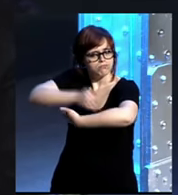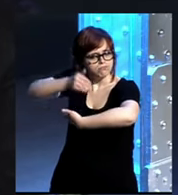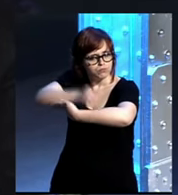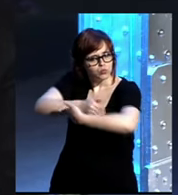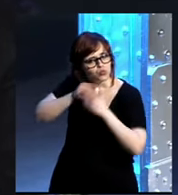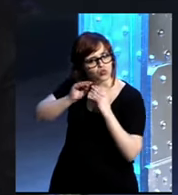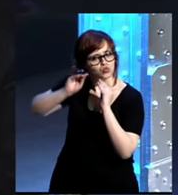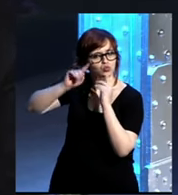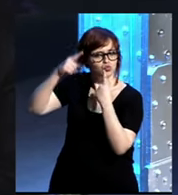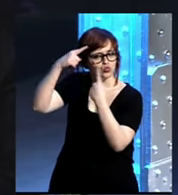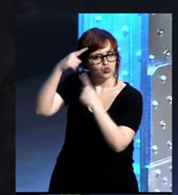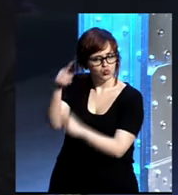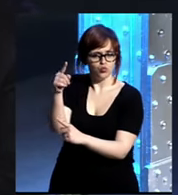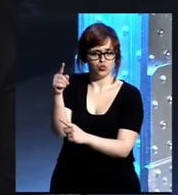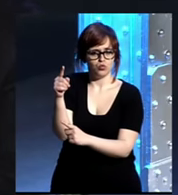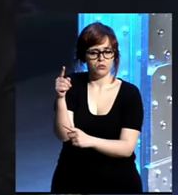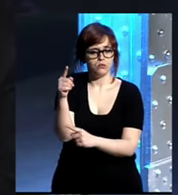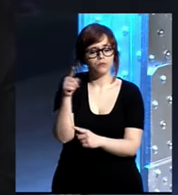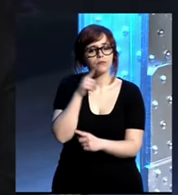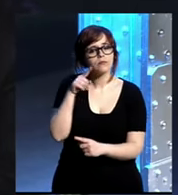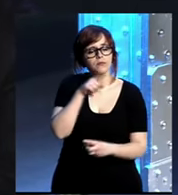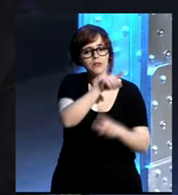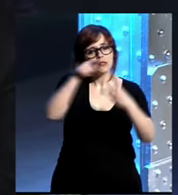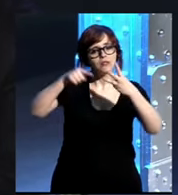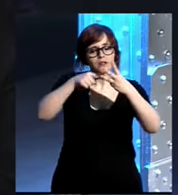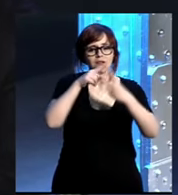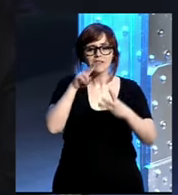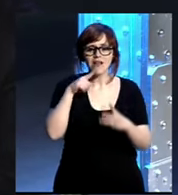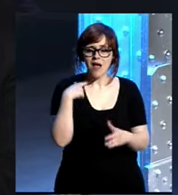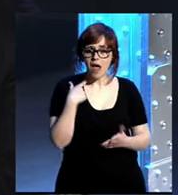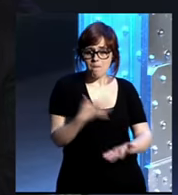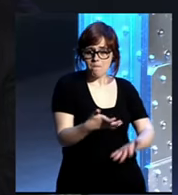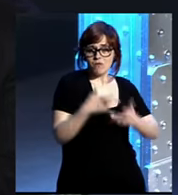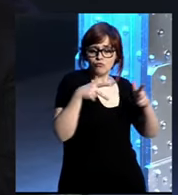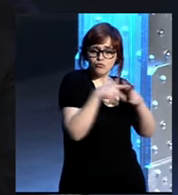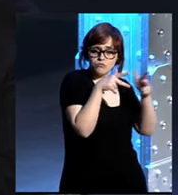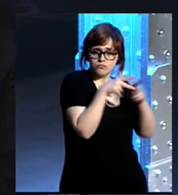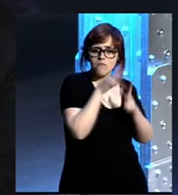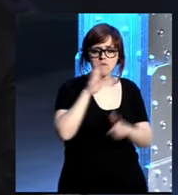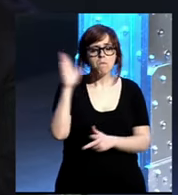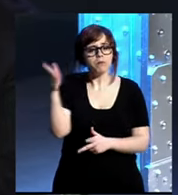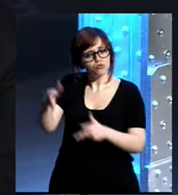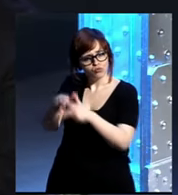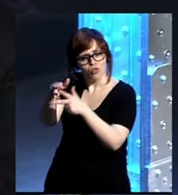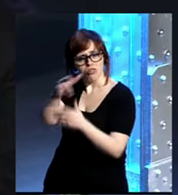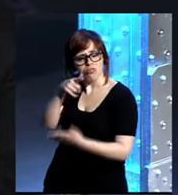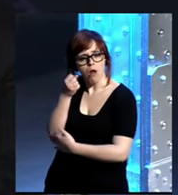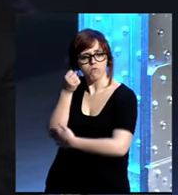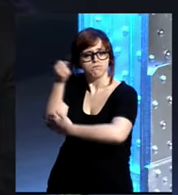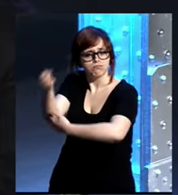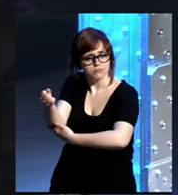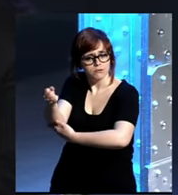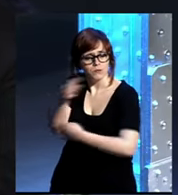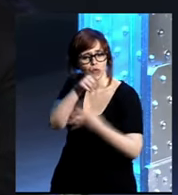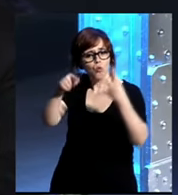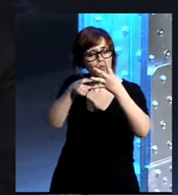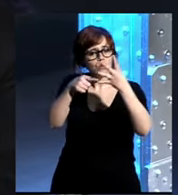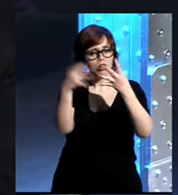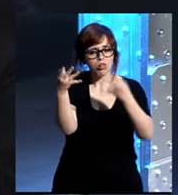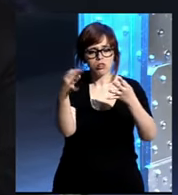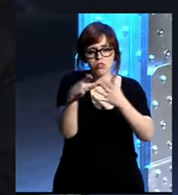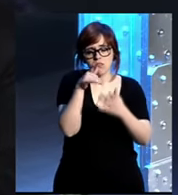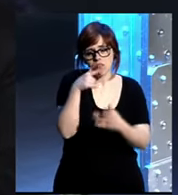Tercero, cuyo objeto social tenga un impacto social. Y cuarto, que yo creo que también es relevante, que tenga ánimo de